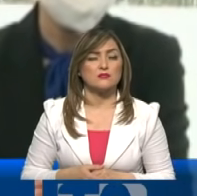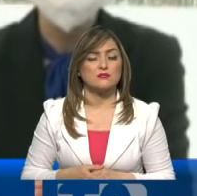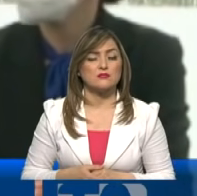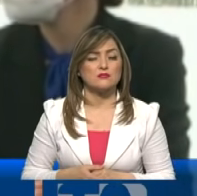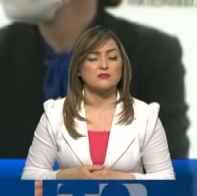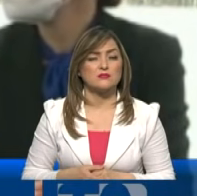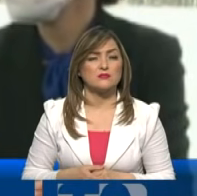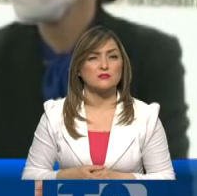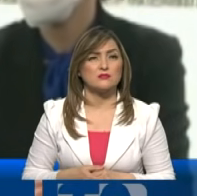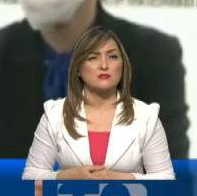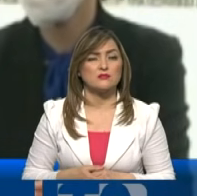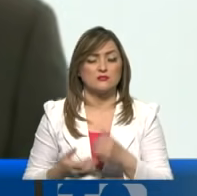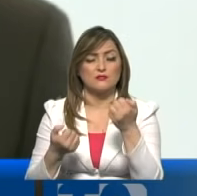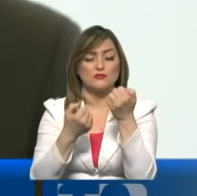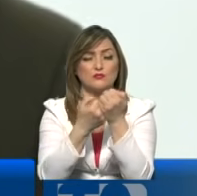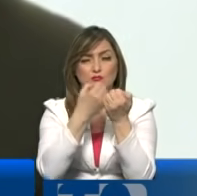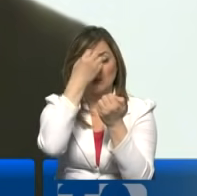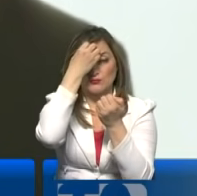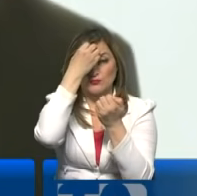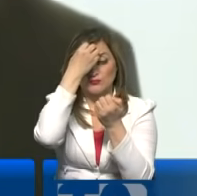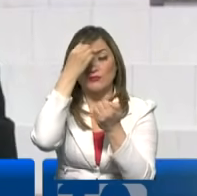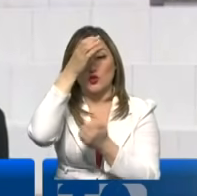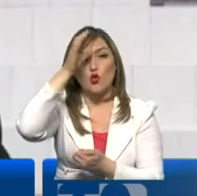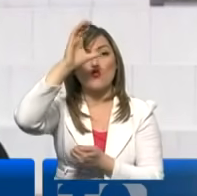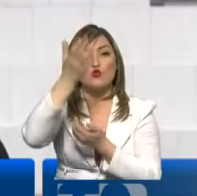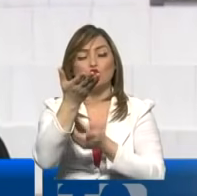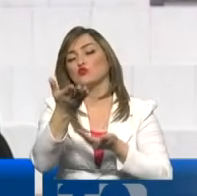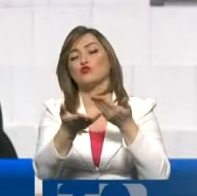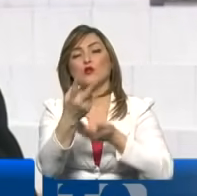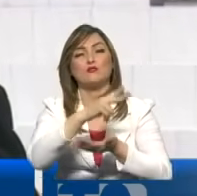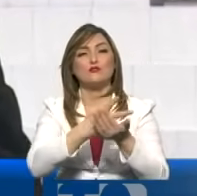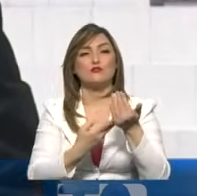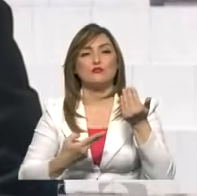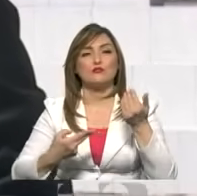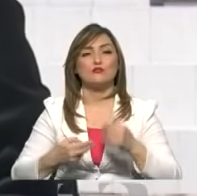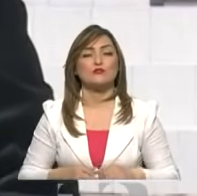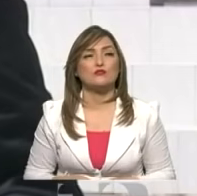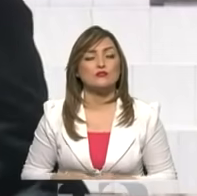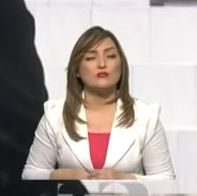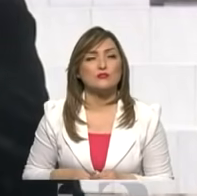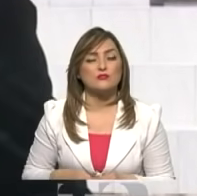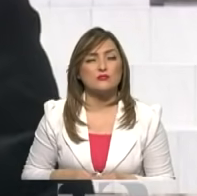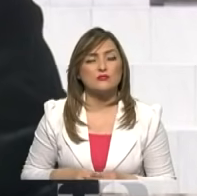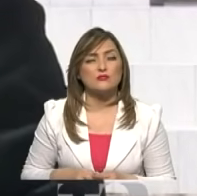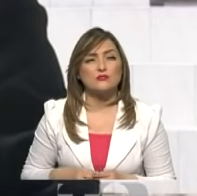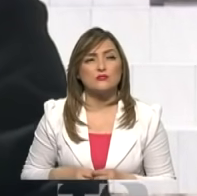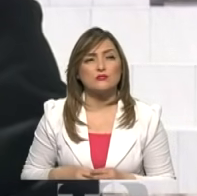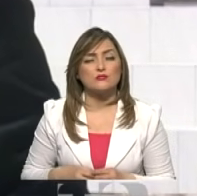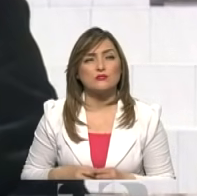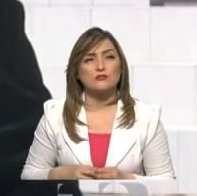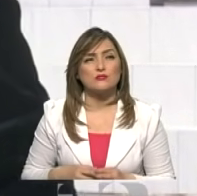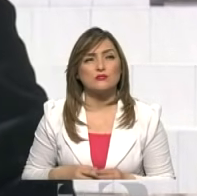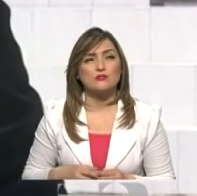la educación intercultural bilingüe, y dentro del primer eje transversal de esta política general de